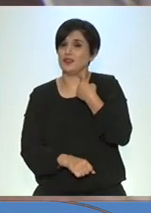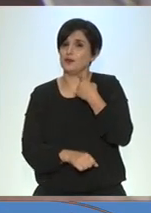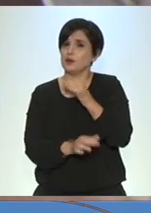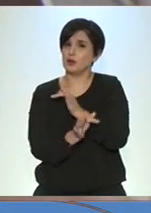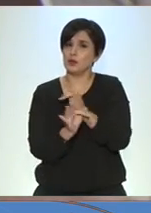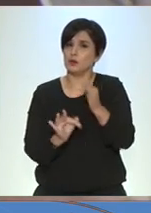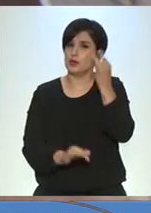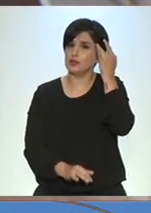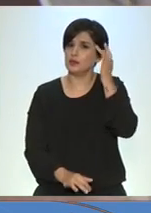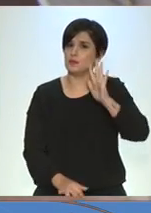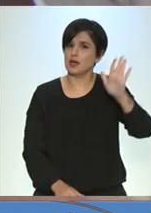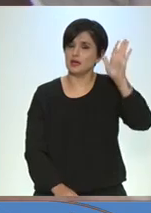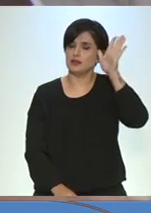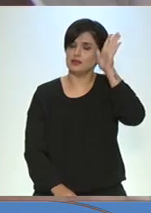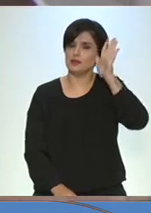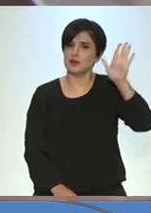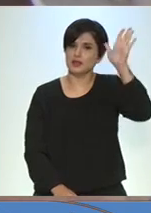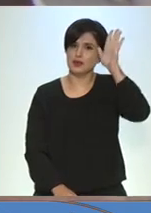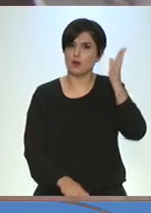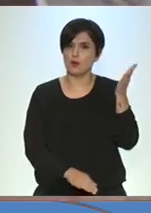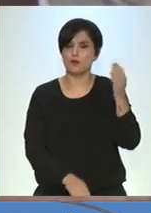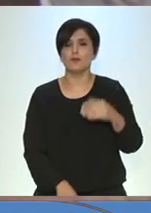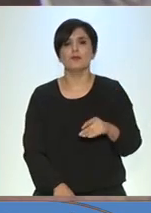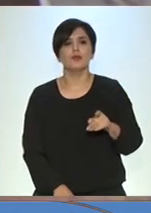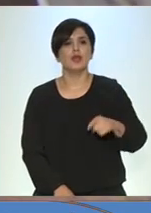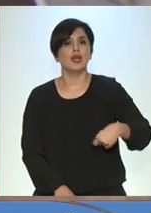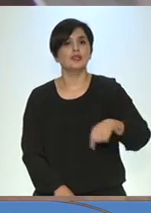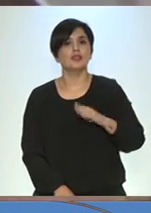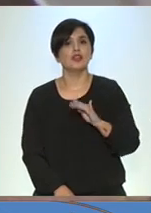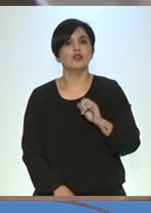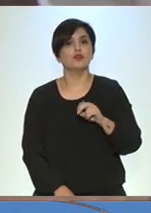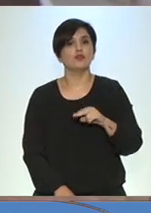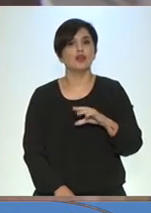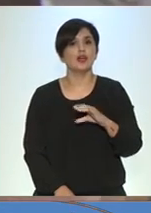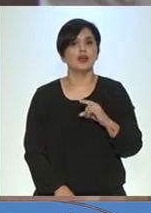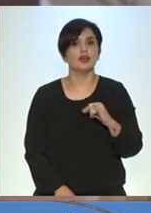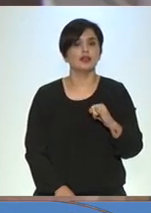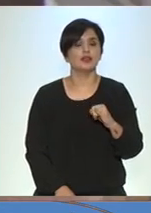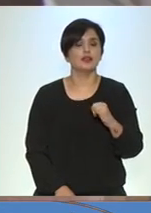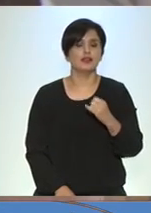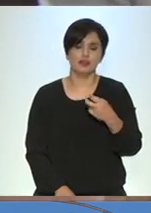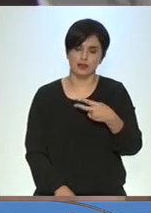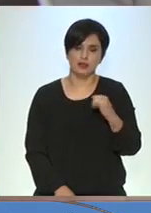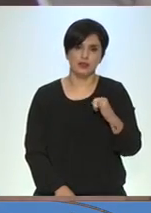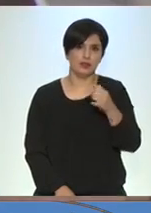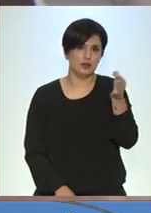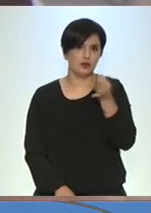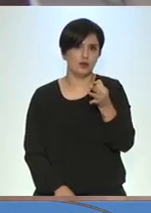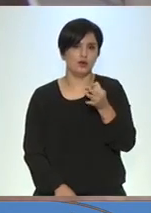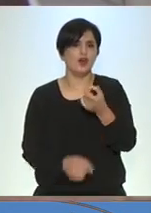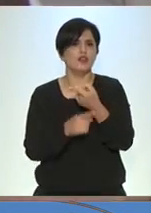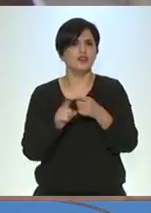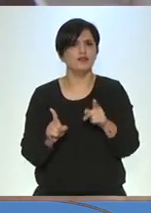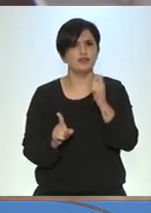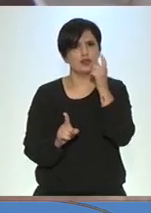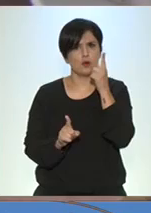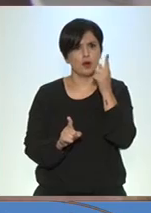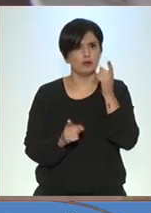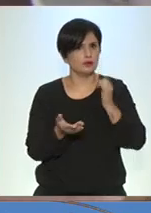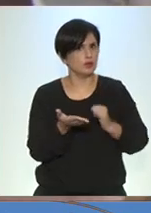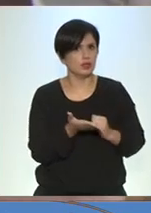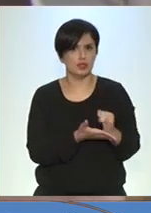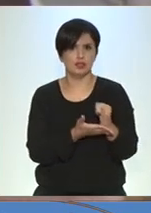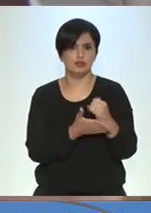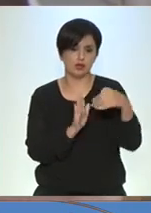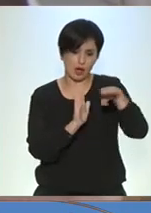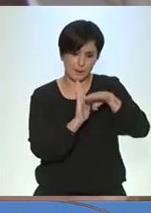un inicio. El senador Carlos Bianchi en su intervención decía cuál ha sido la diferencia, si desde el inicio hemos mantenido